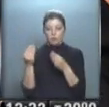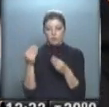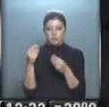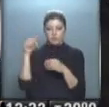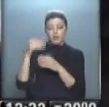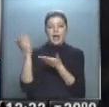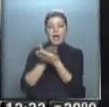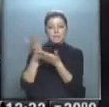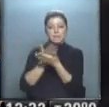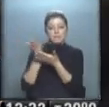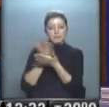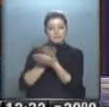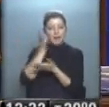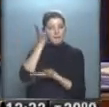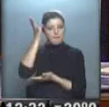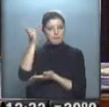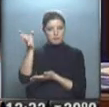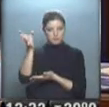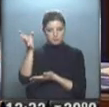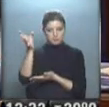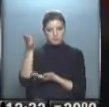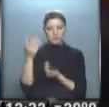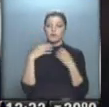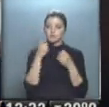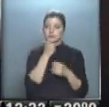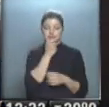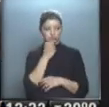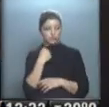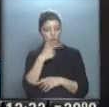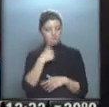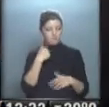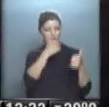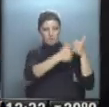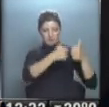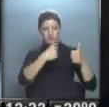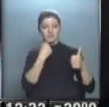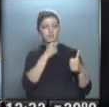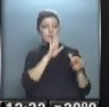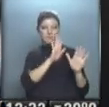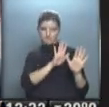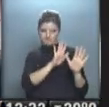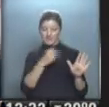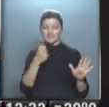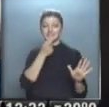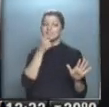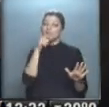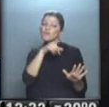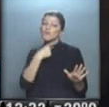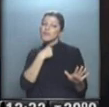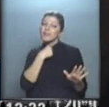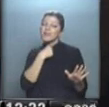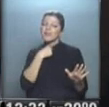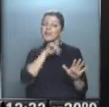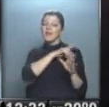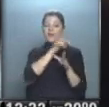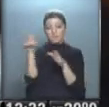exceso. Entonces, yo le estoy diciendo a mis posibles competidores, miren, si ustedes quieren ingresar a